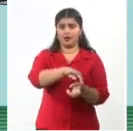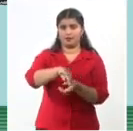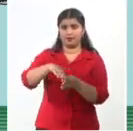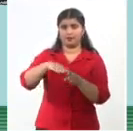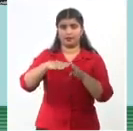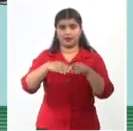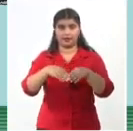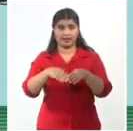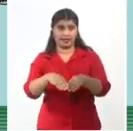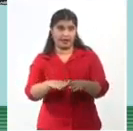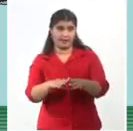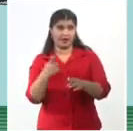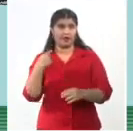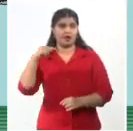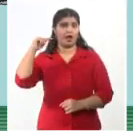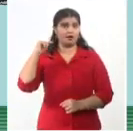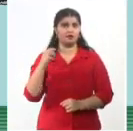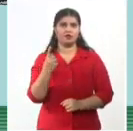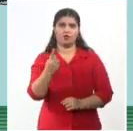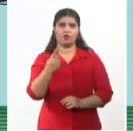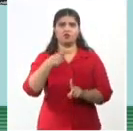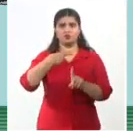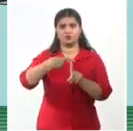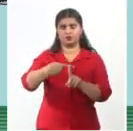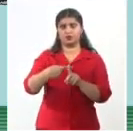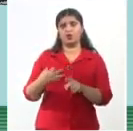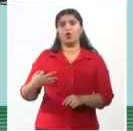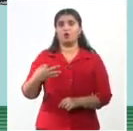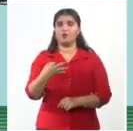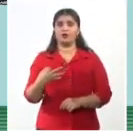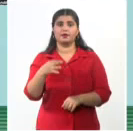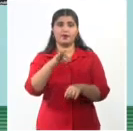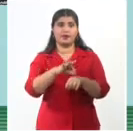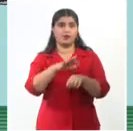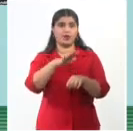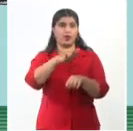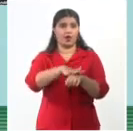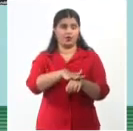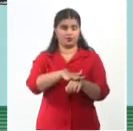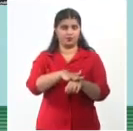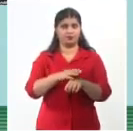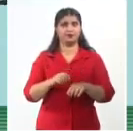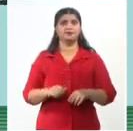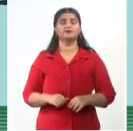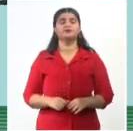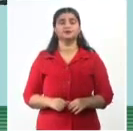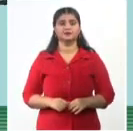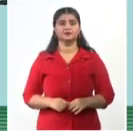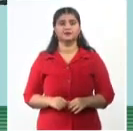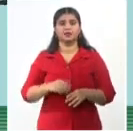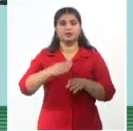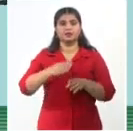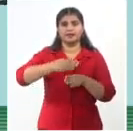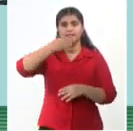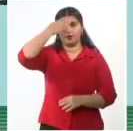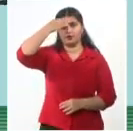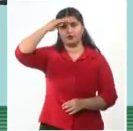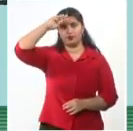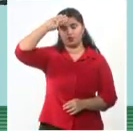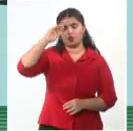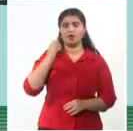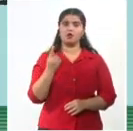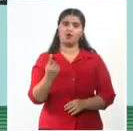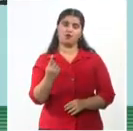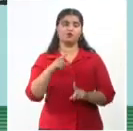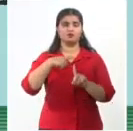ayer en el municipio de Río Cauto, 1 de sus 13 municipios. Santiago de Cuba diagnostica